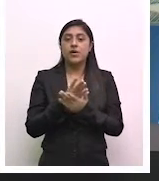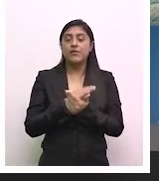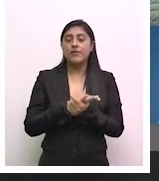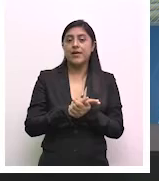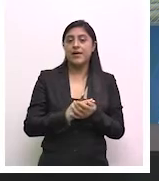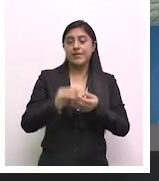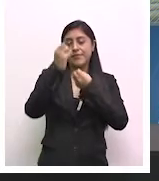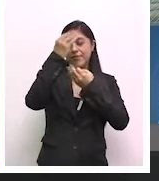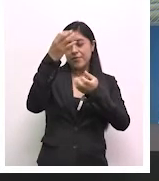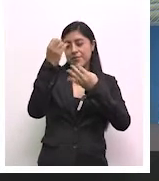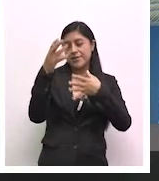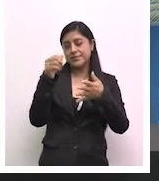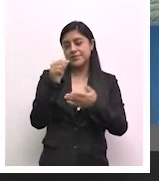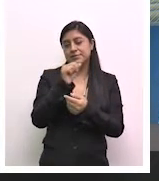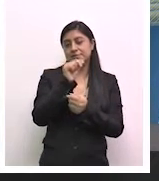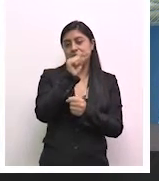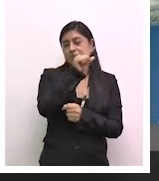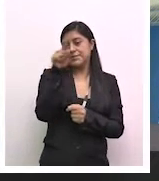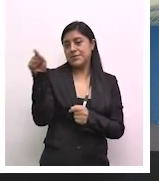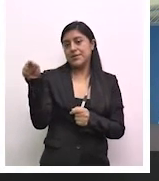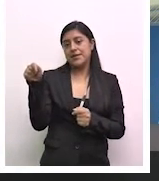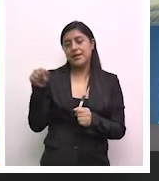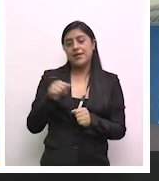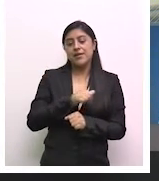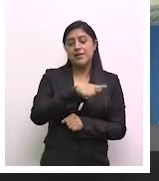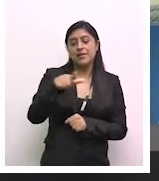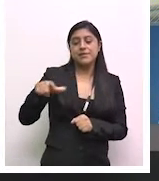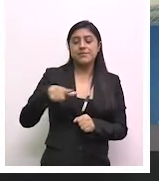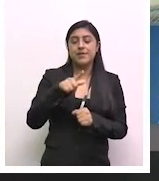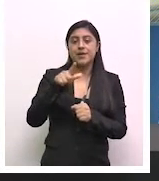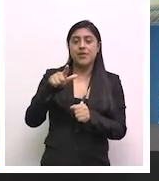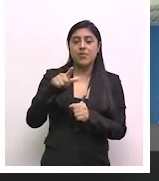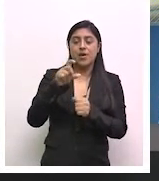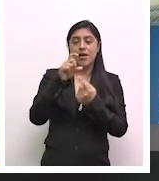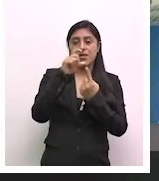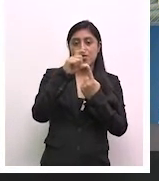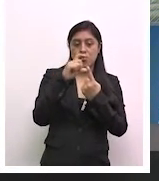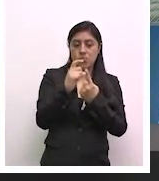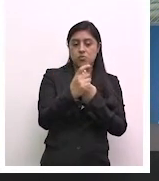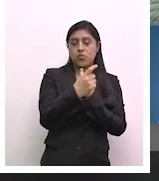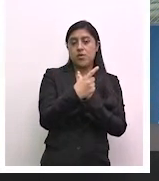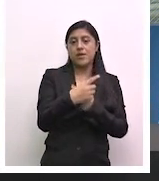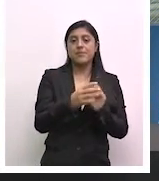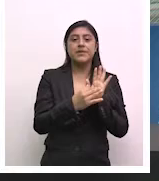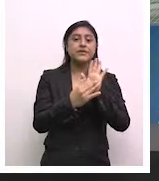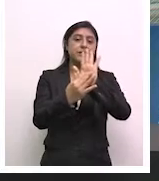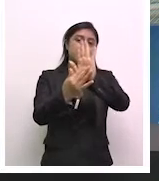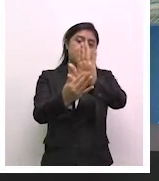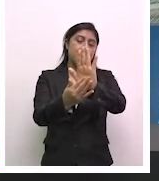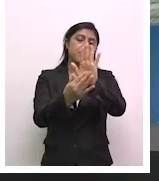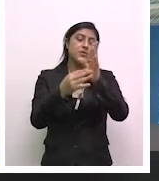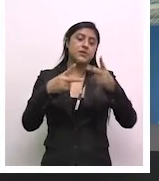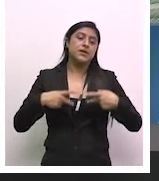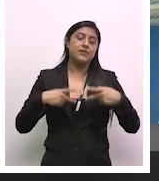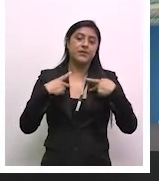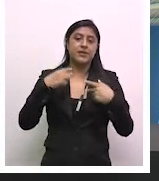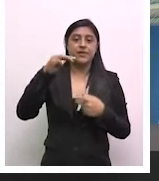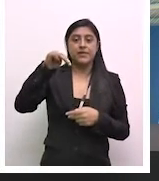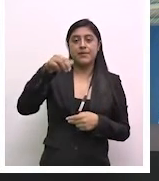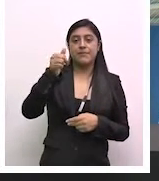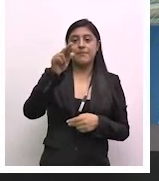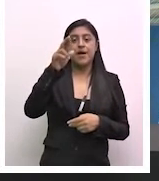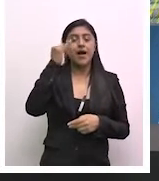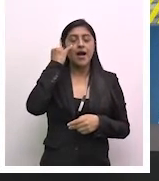Damos inicio a una nueva emisión de este noticiero semanal y en nuestro espacio cultural presentamos parte de la vida de